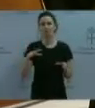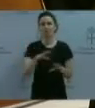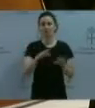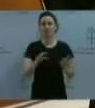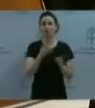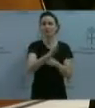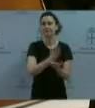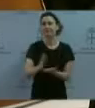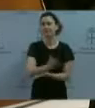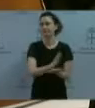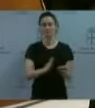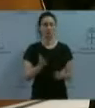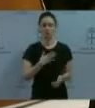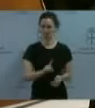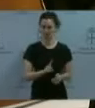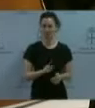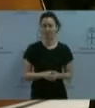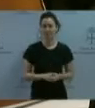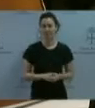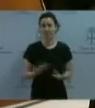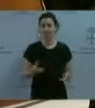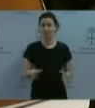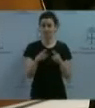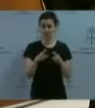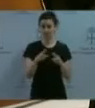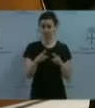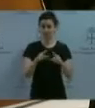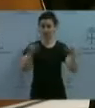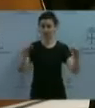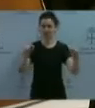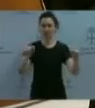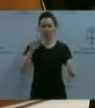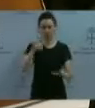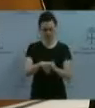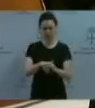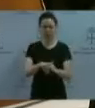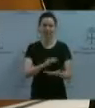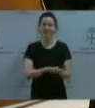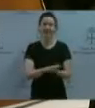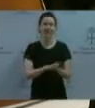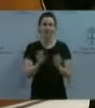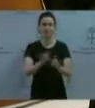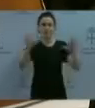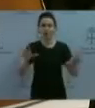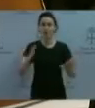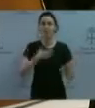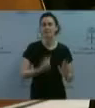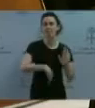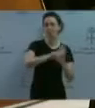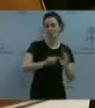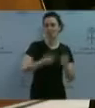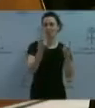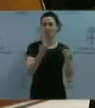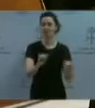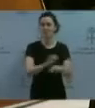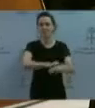asturiana, con su voto, faló con claridad. Los partidos políticos que llevamos la oficialidad en nuestros programas somos mayoría en diputadas y diputados en este